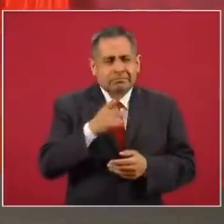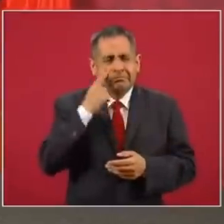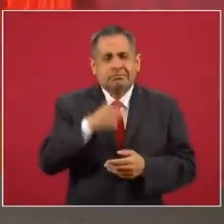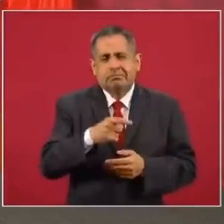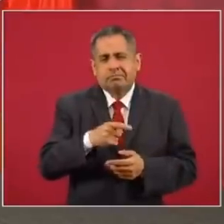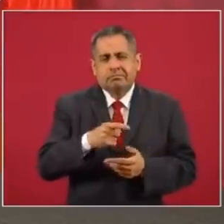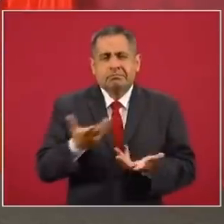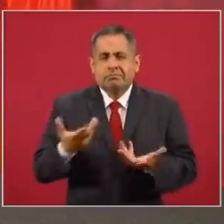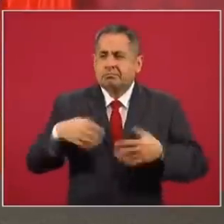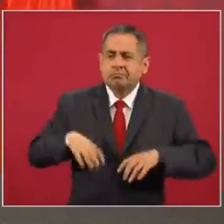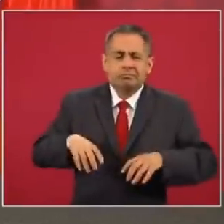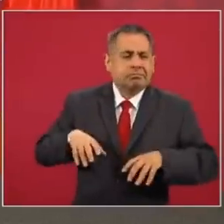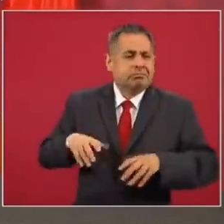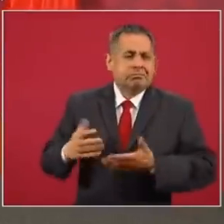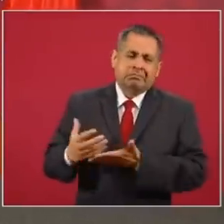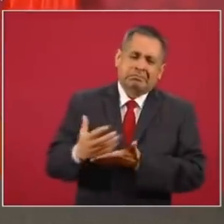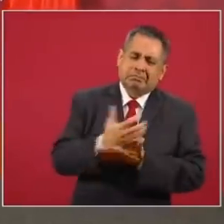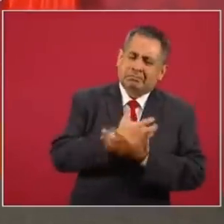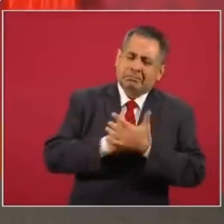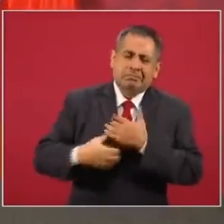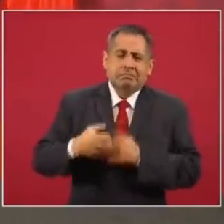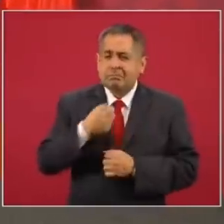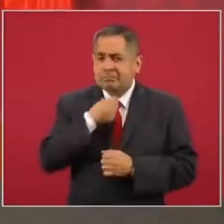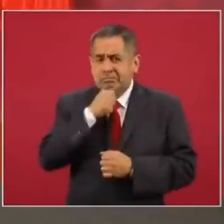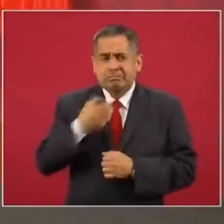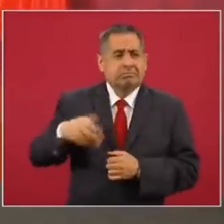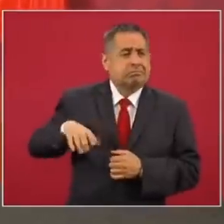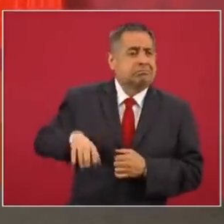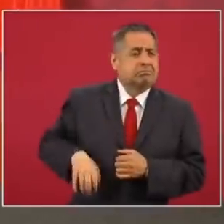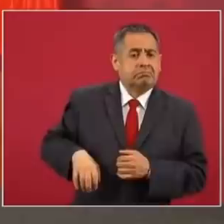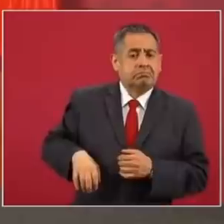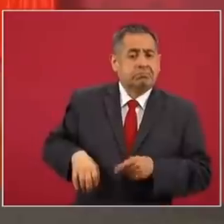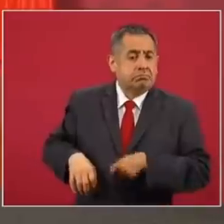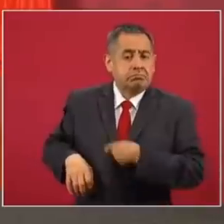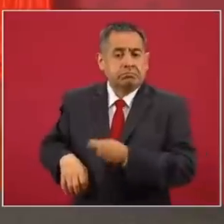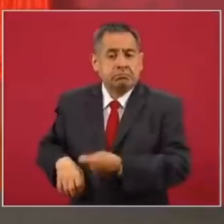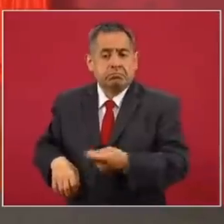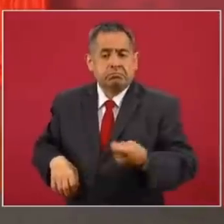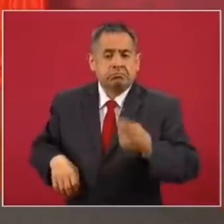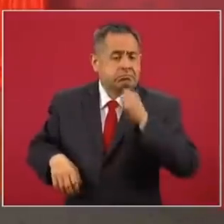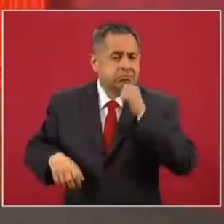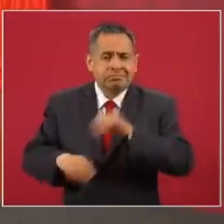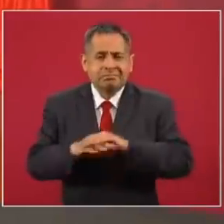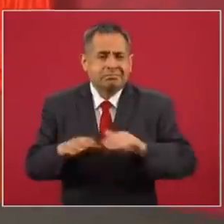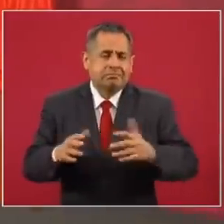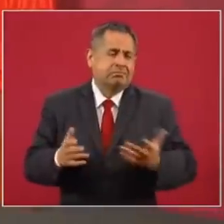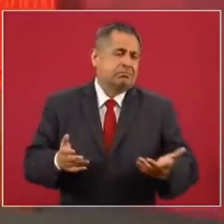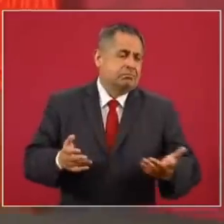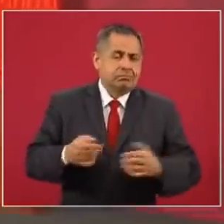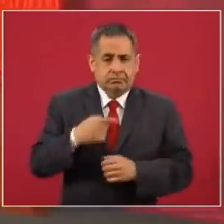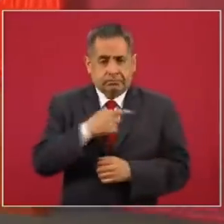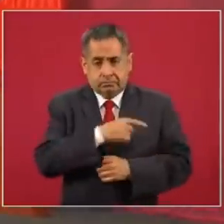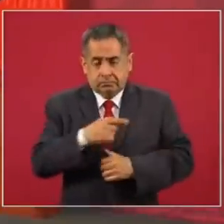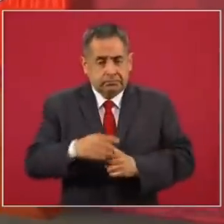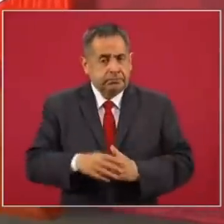ganan muchísimo dinero. se